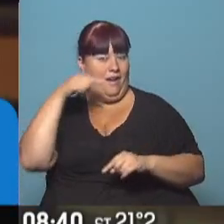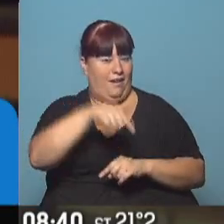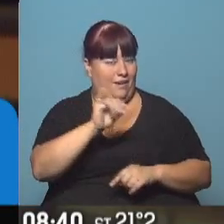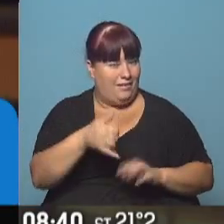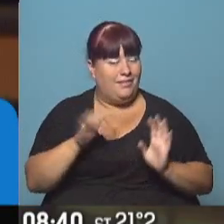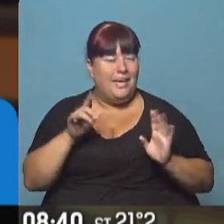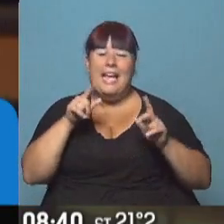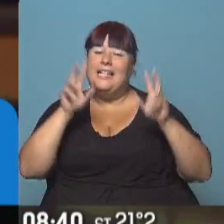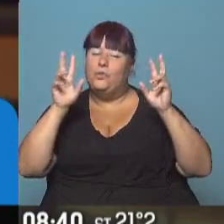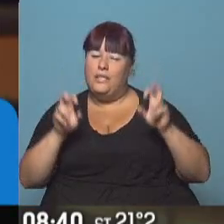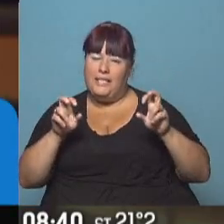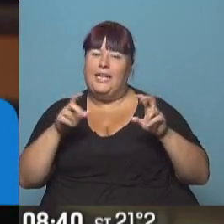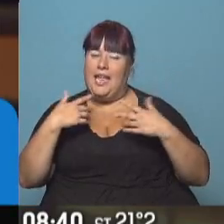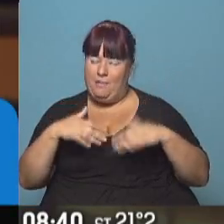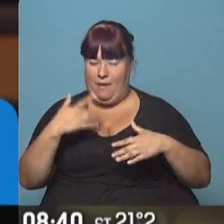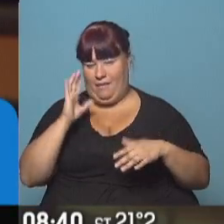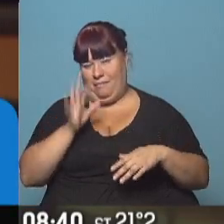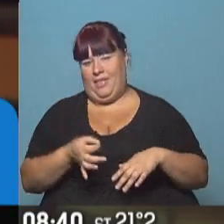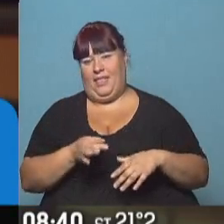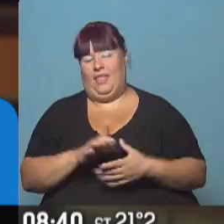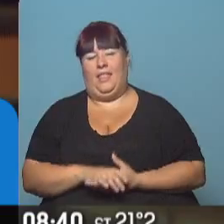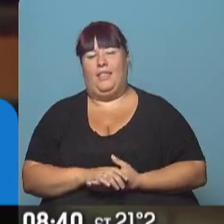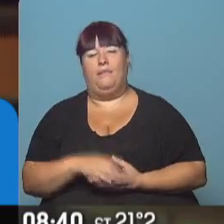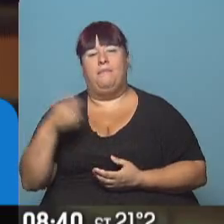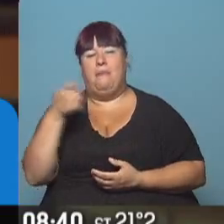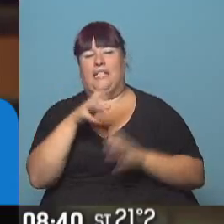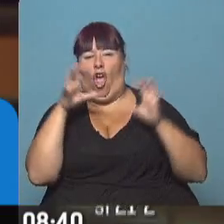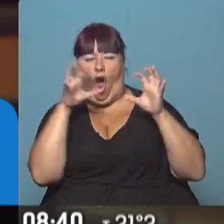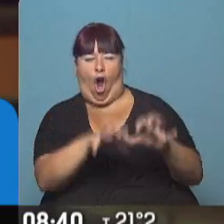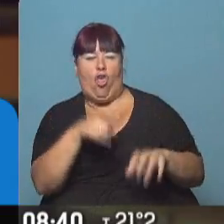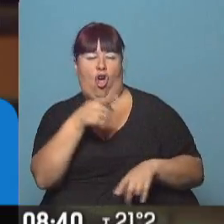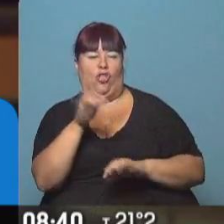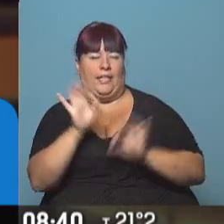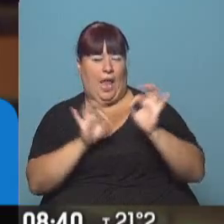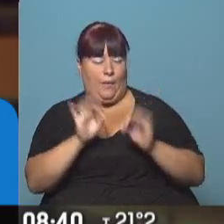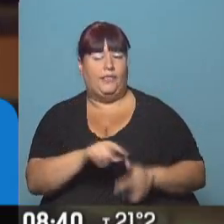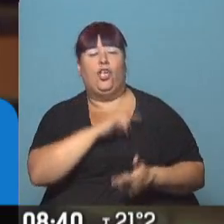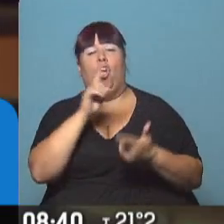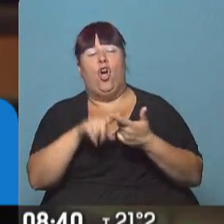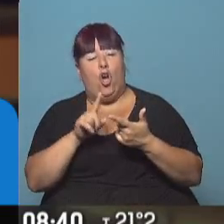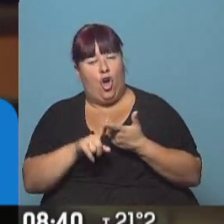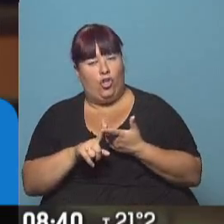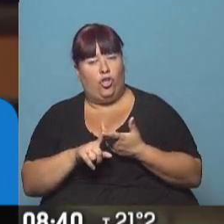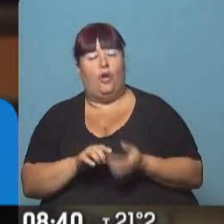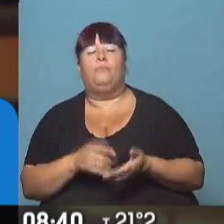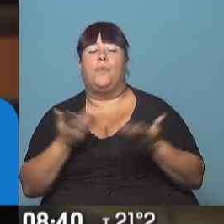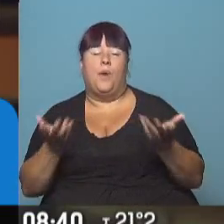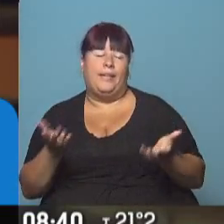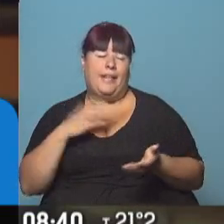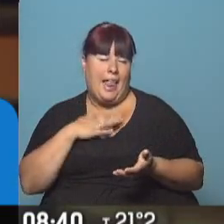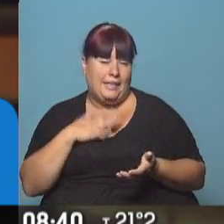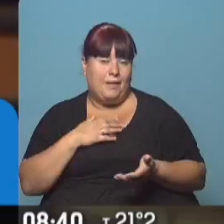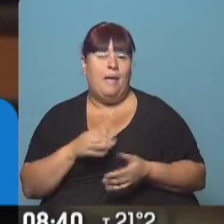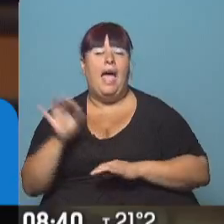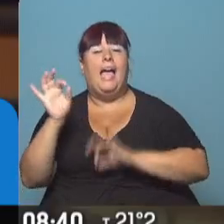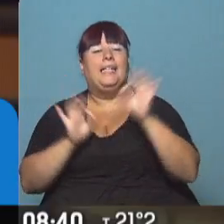es una de las cuestiones que lo hace a esto un crimen de odio y un travesticidio. Y la otra cuestión es que, bueno, lamentablemente